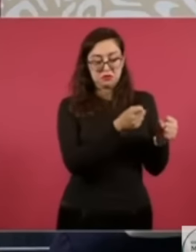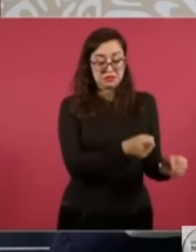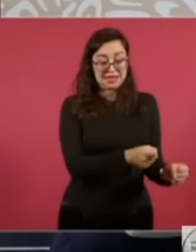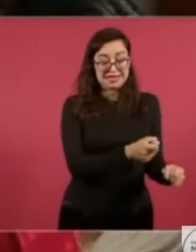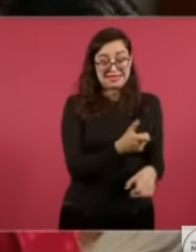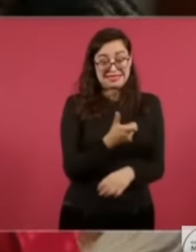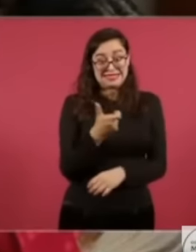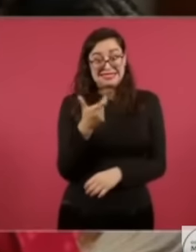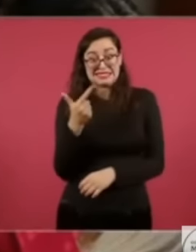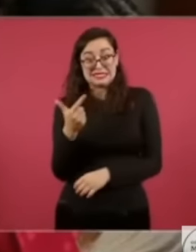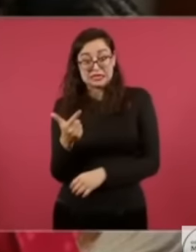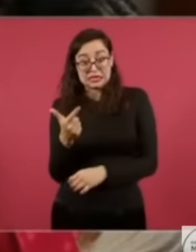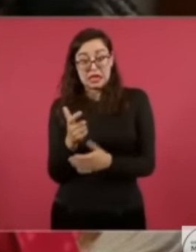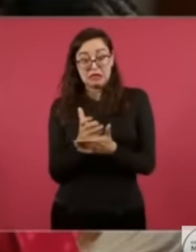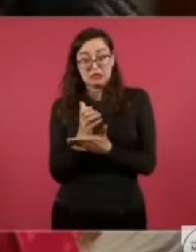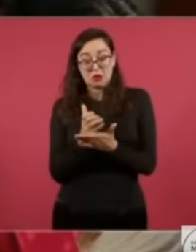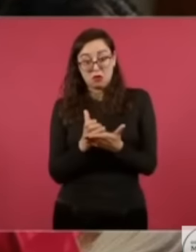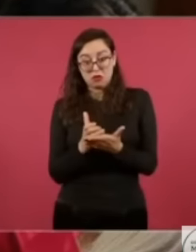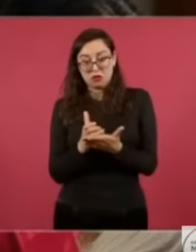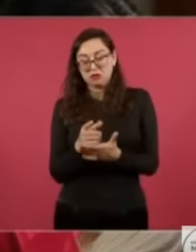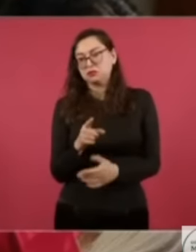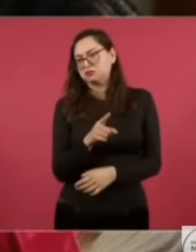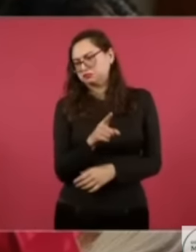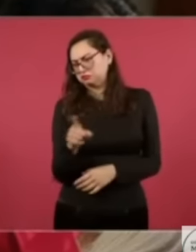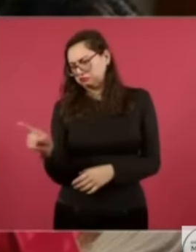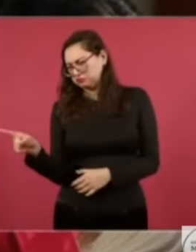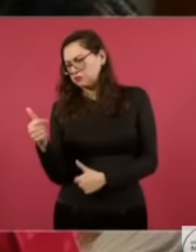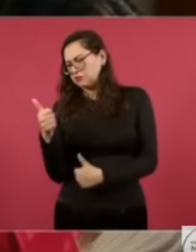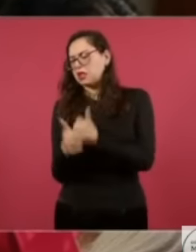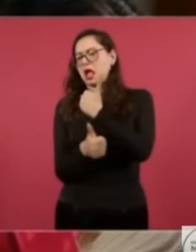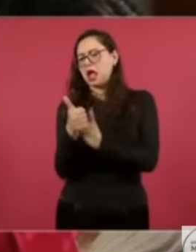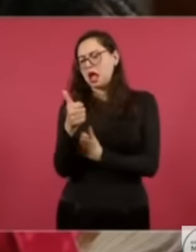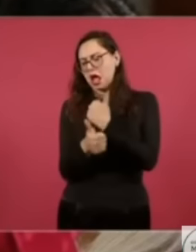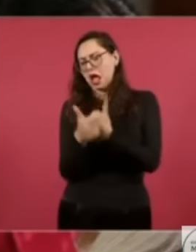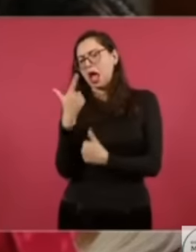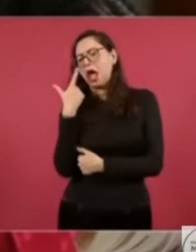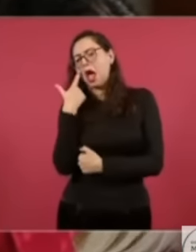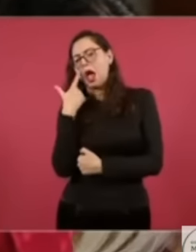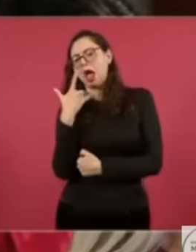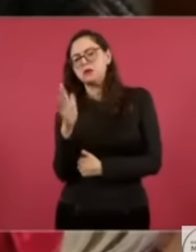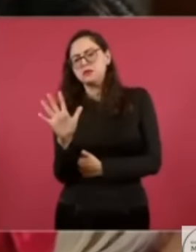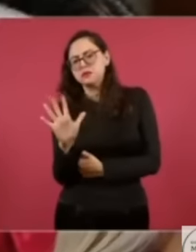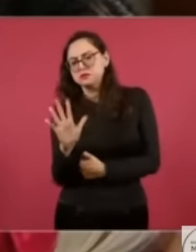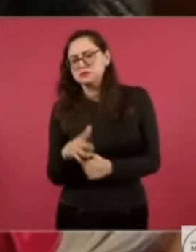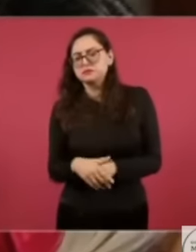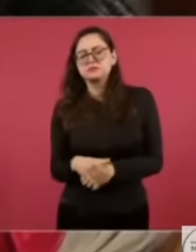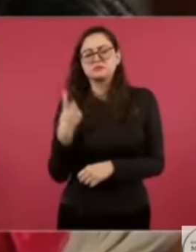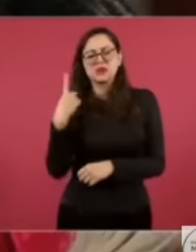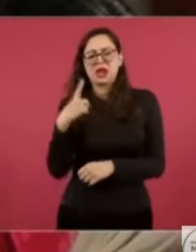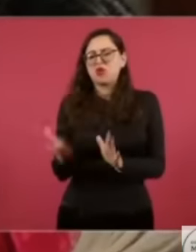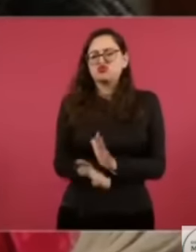constructores podían pues intentar conseguirlos, un drenaje, una toma de agua,